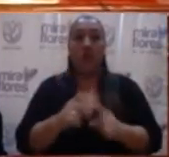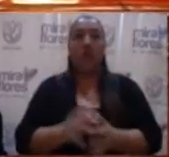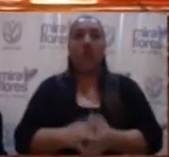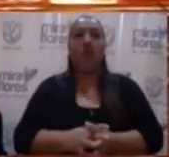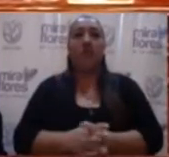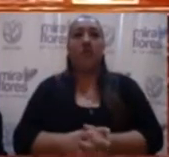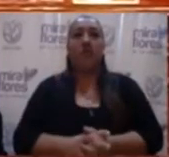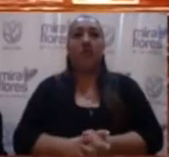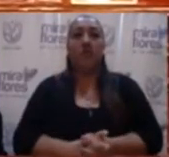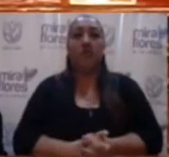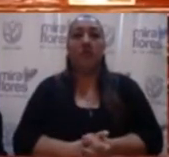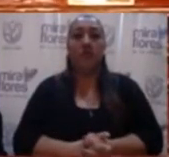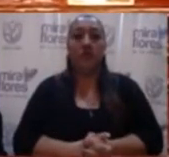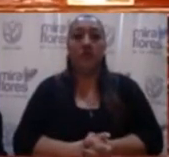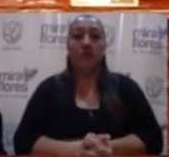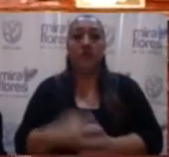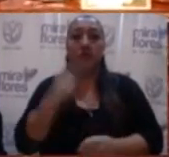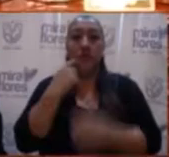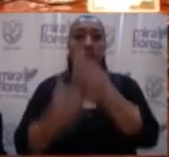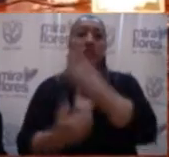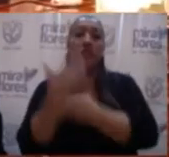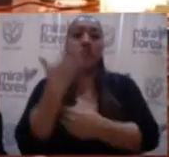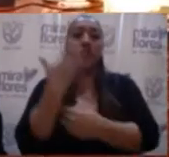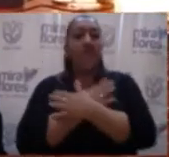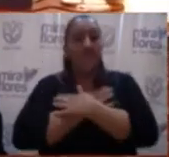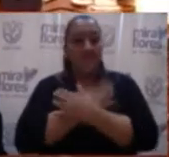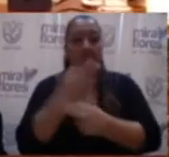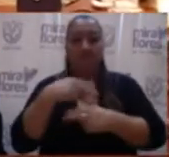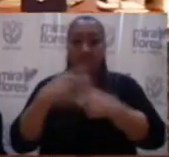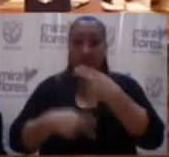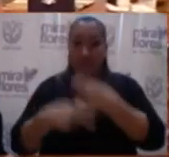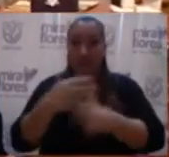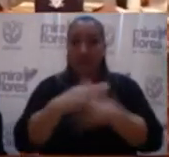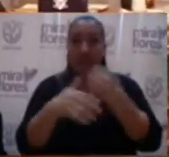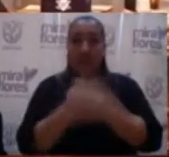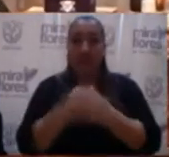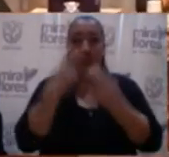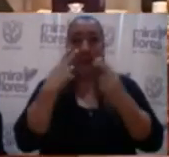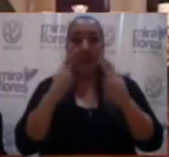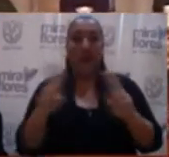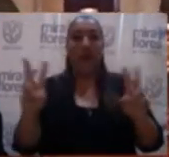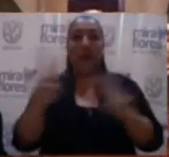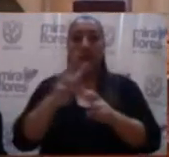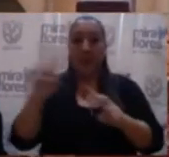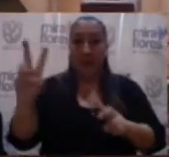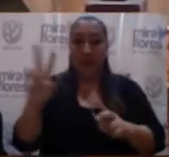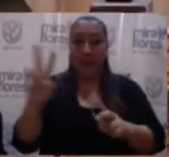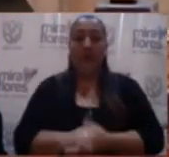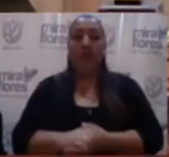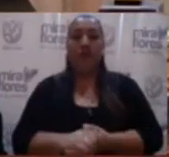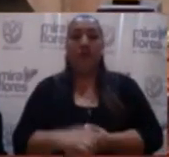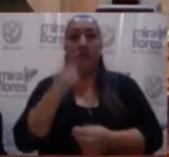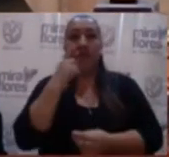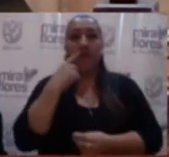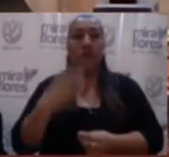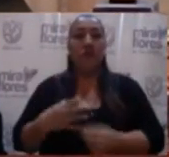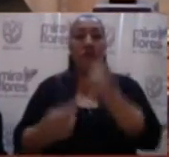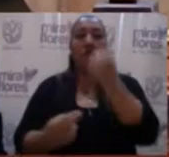alcalde. Muy buenos días, queridos vecinos que nos miran por Mira TV, señores regidores, señor